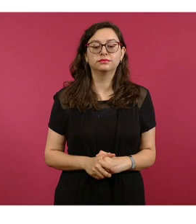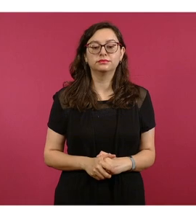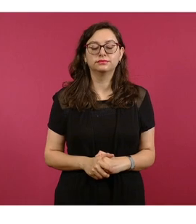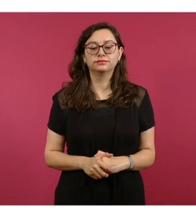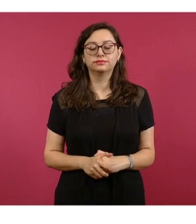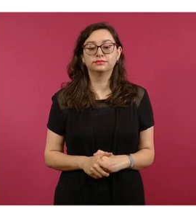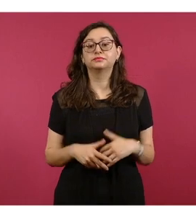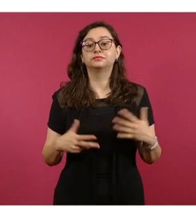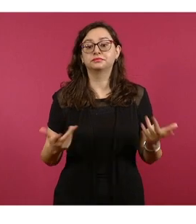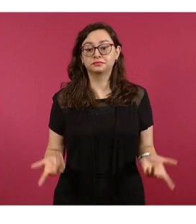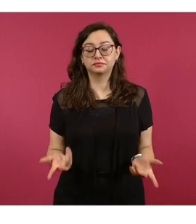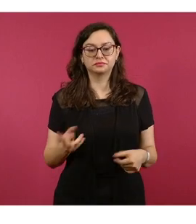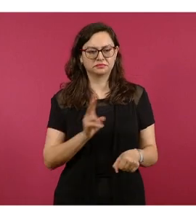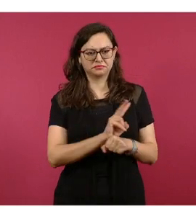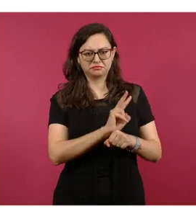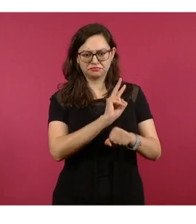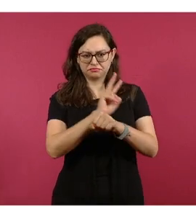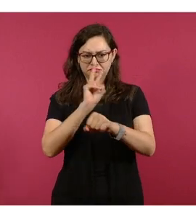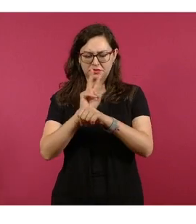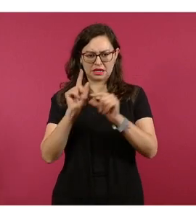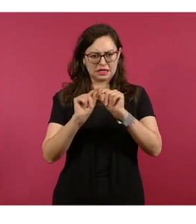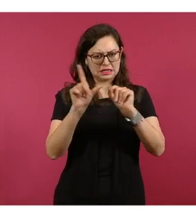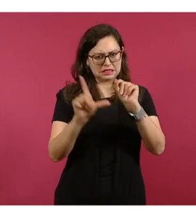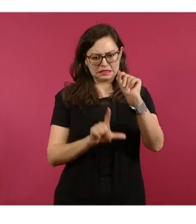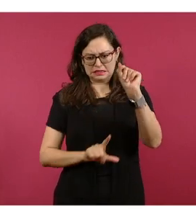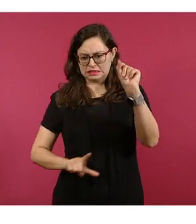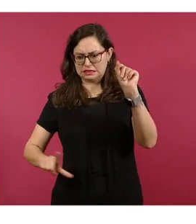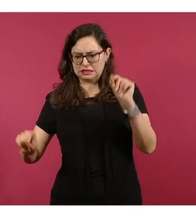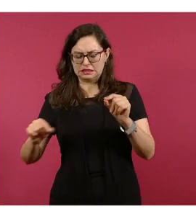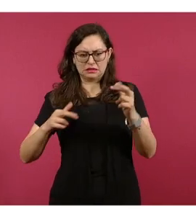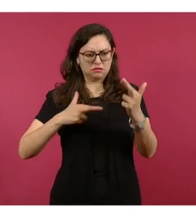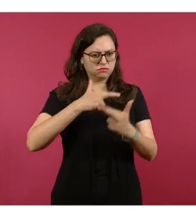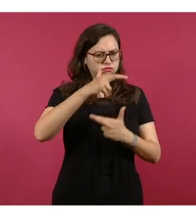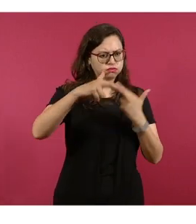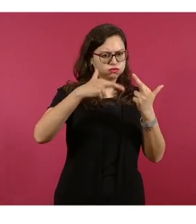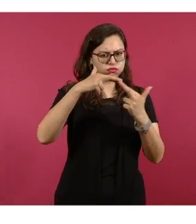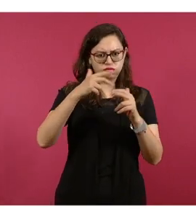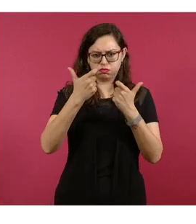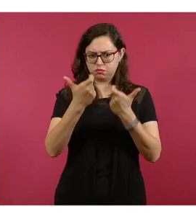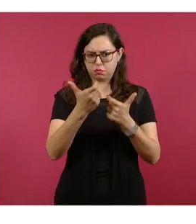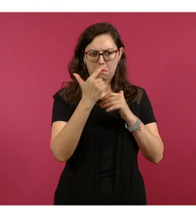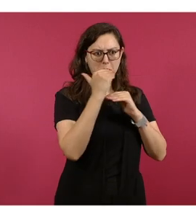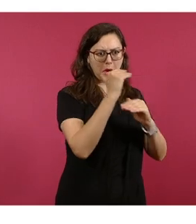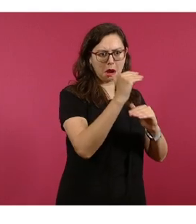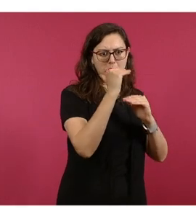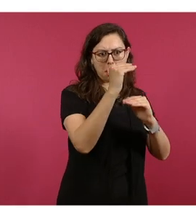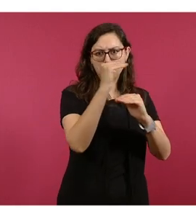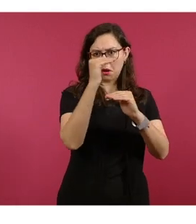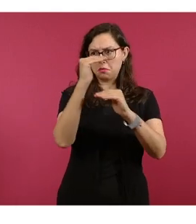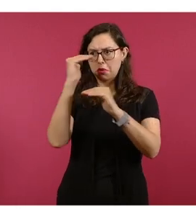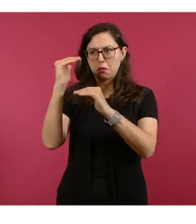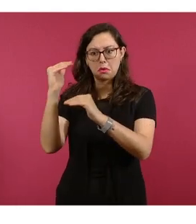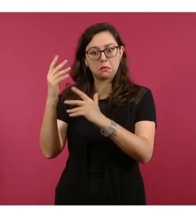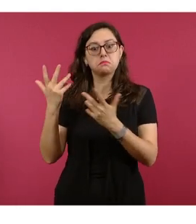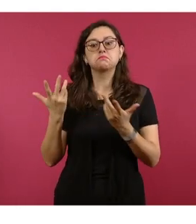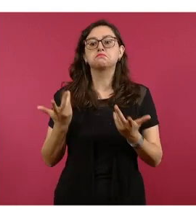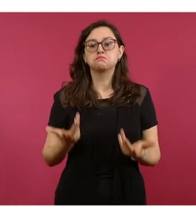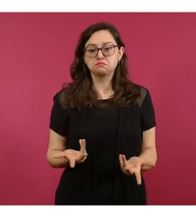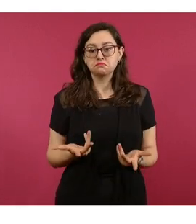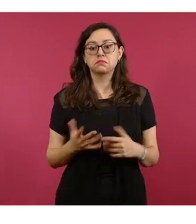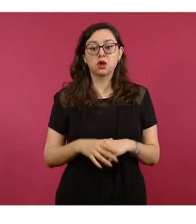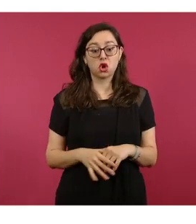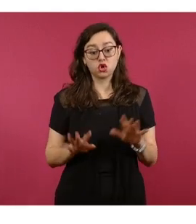parte de Profeco que se respeten los precios máximos que establece la CRE semana tras semana, esta fue una muy buena. De